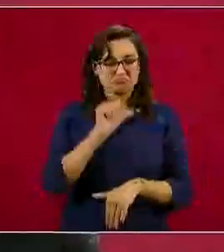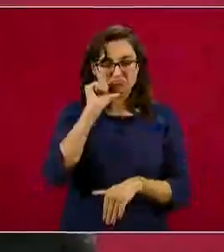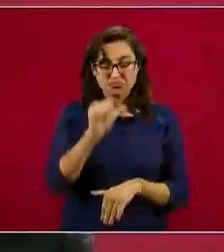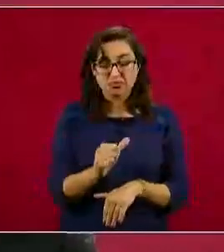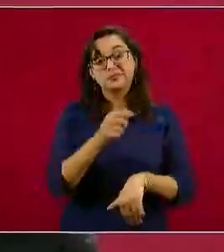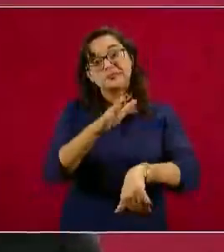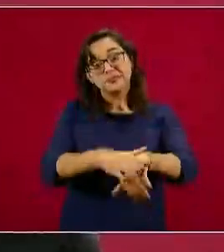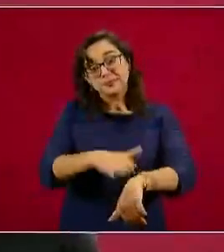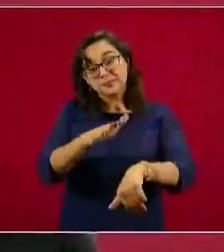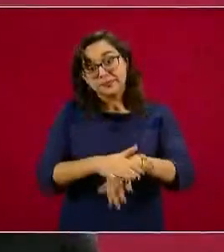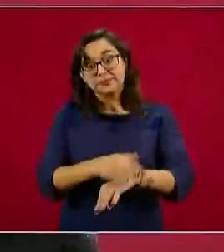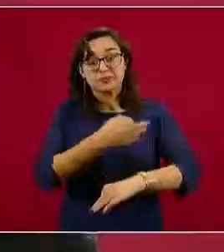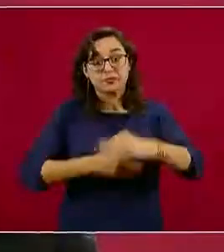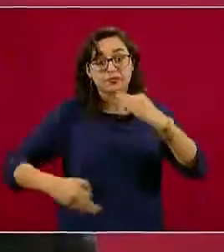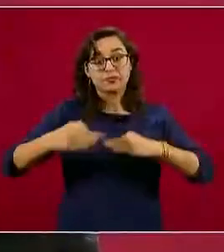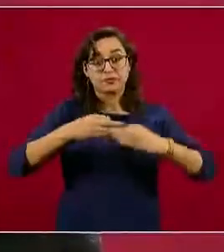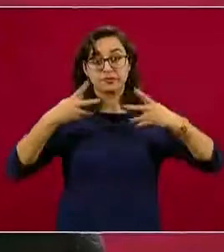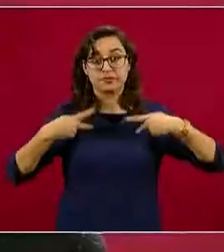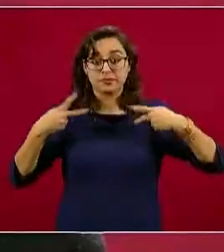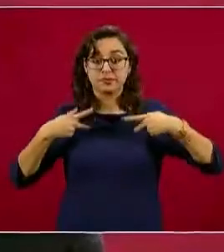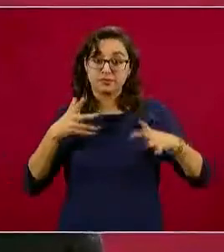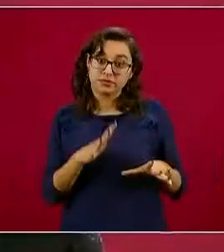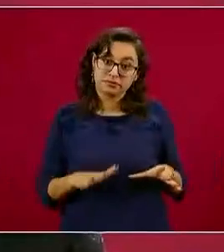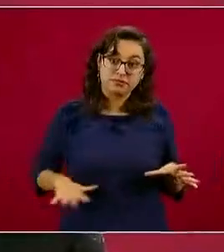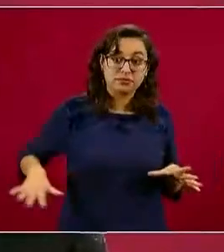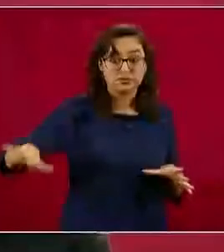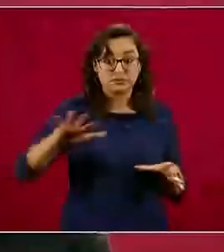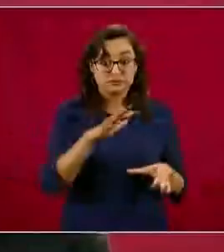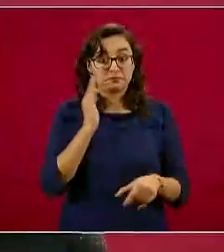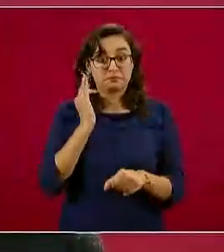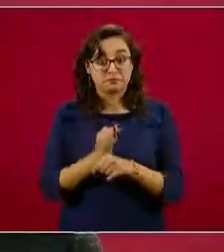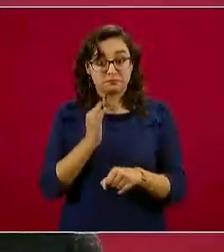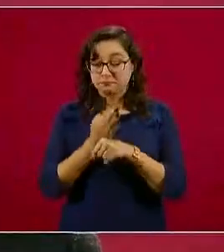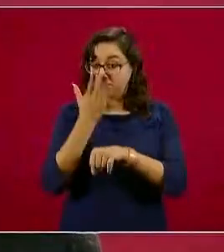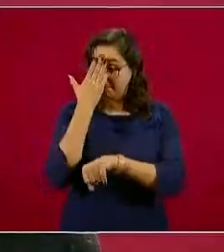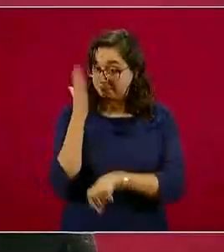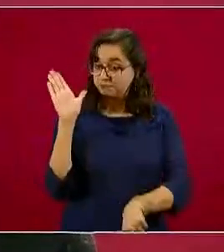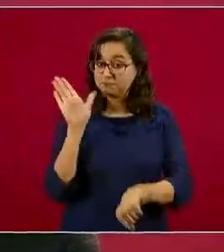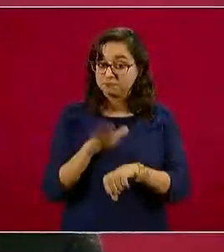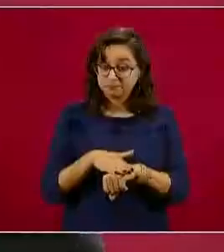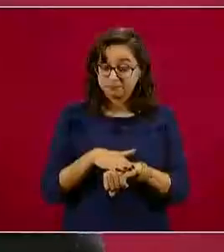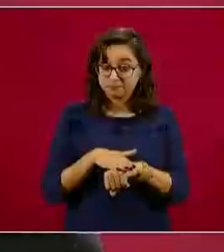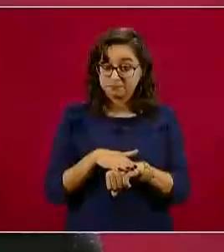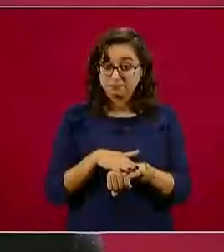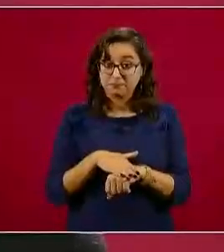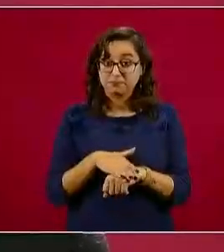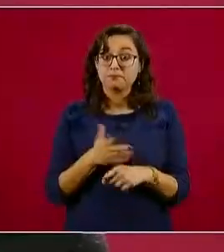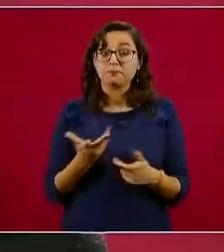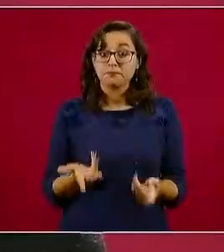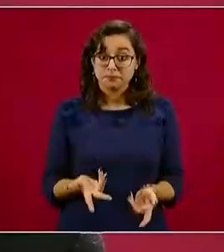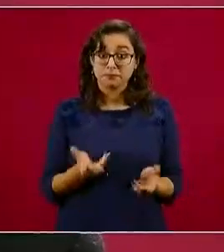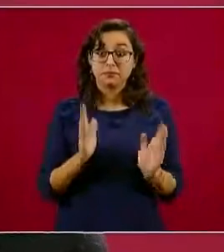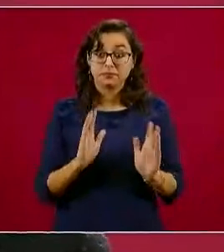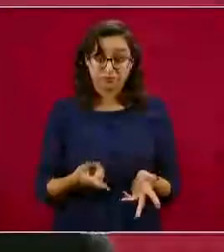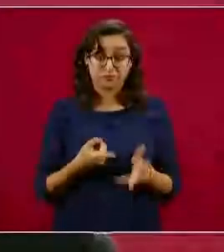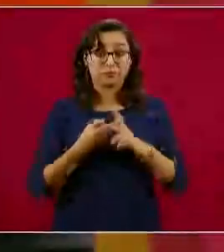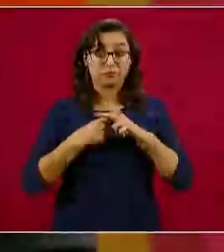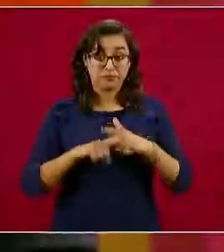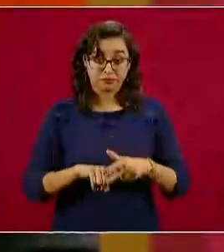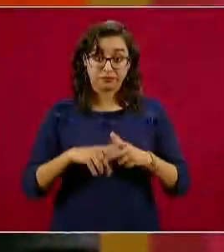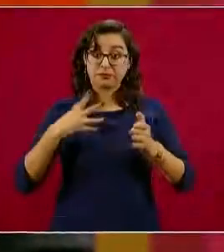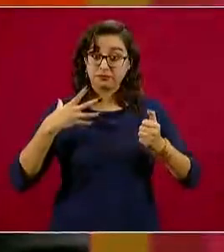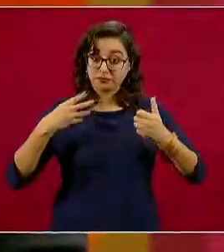hacemos un llamado a la sociedad a tener presente lo que estamos diciendo en este momento. Estamos con signos tempranos de un repunte, de un rebrote, de